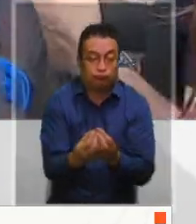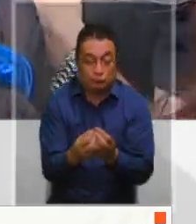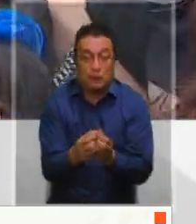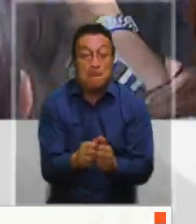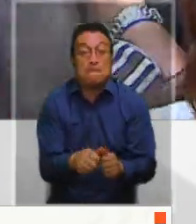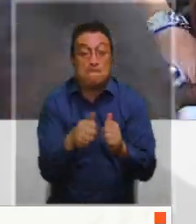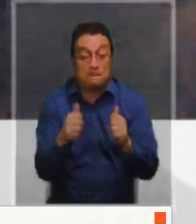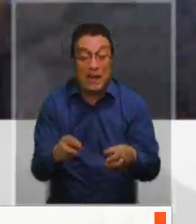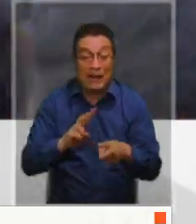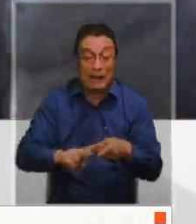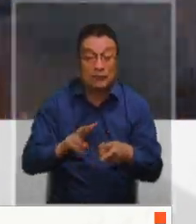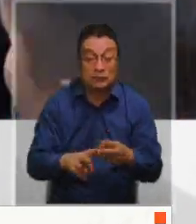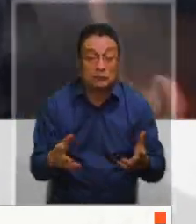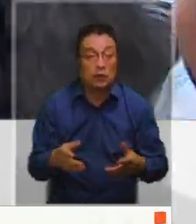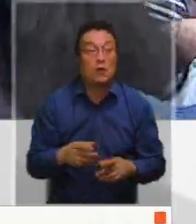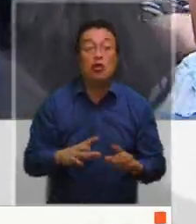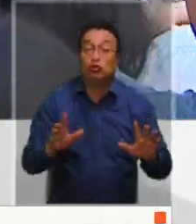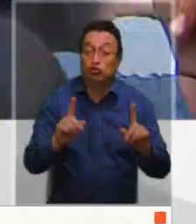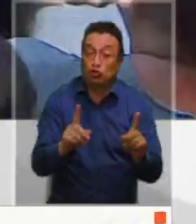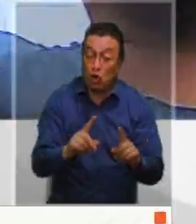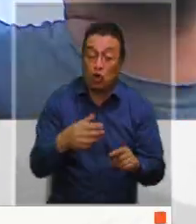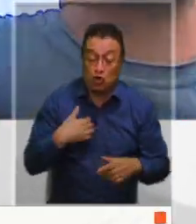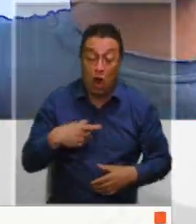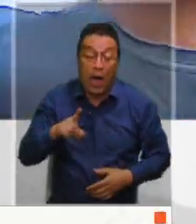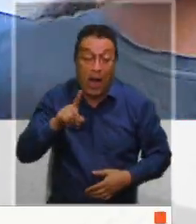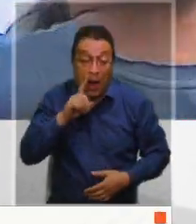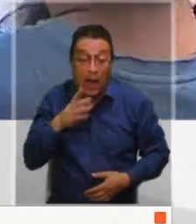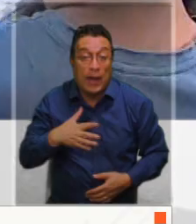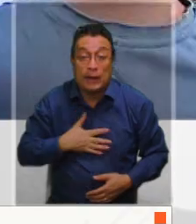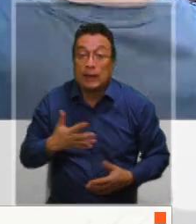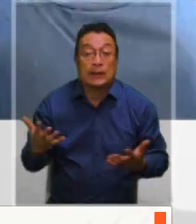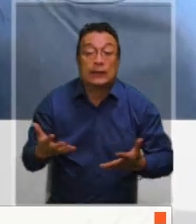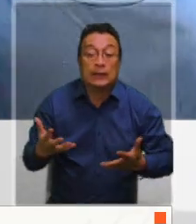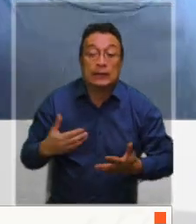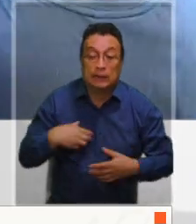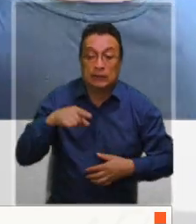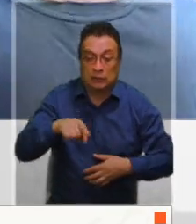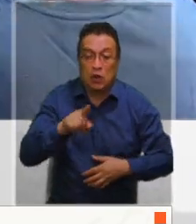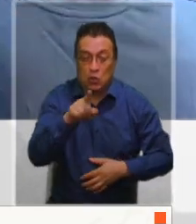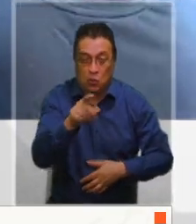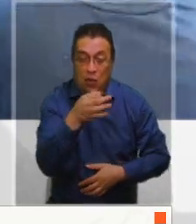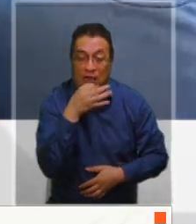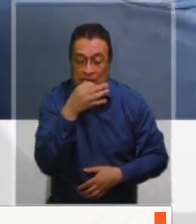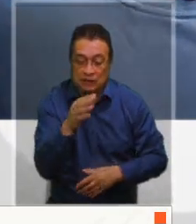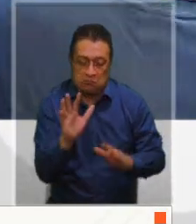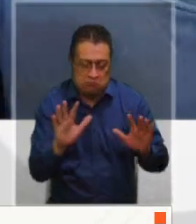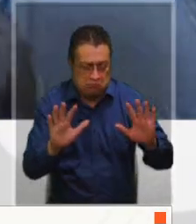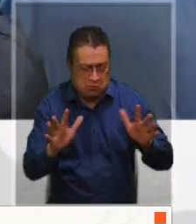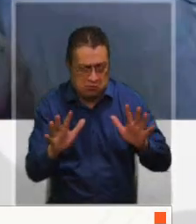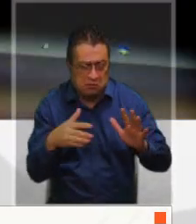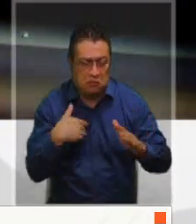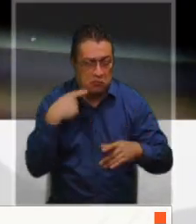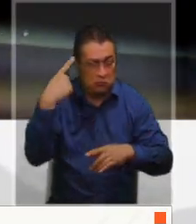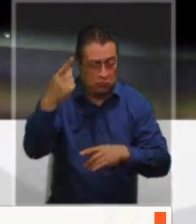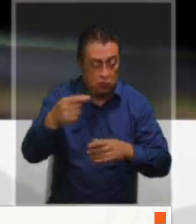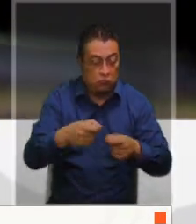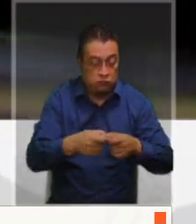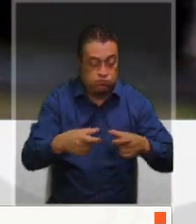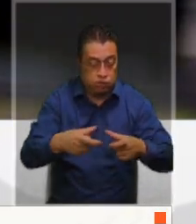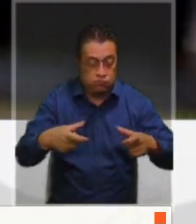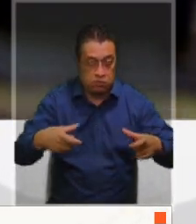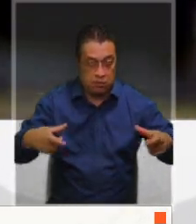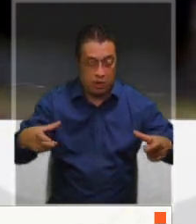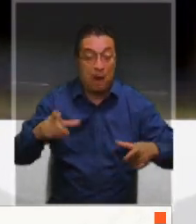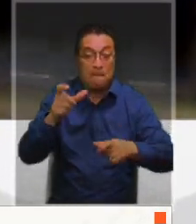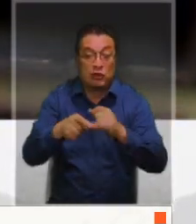más lo que se hizo en el día de hoy? No, lo que tenemos es que, desde, efectivamente, como usted dice, esperamos que el flujo vaya aumentando, que la cantidad de